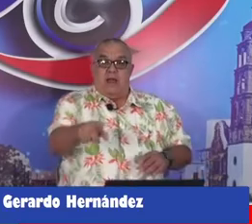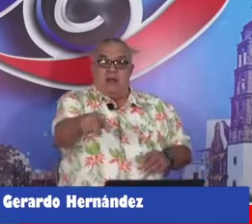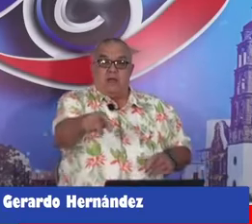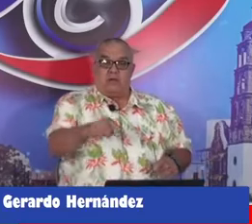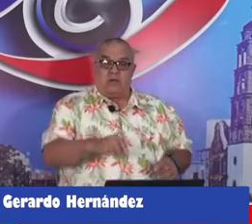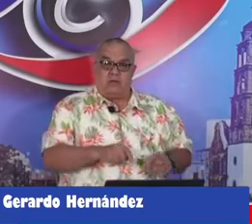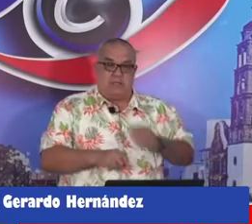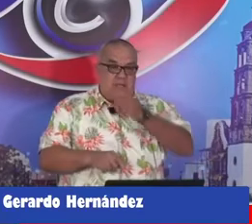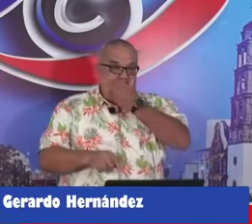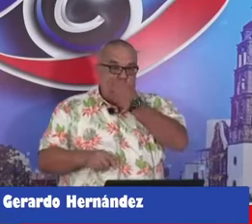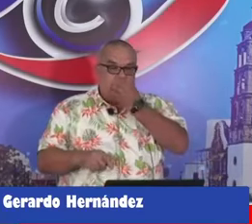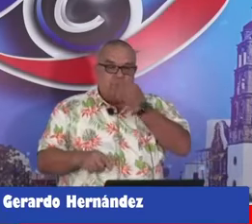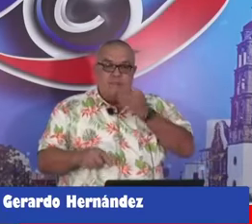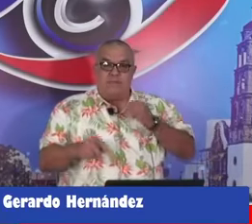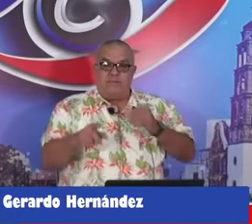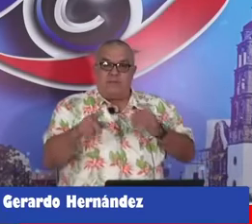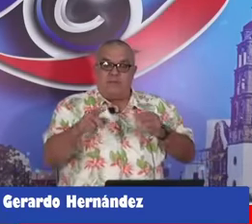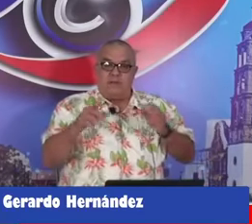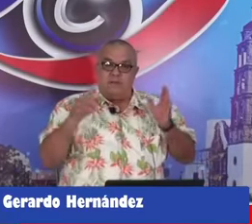Ah, y otra cosa,